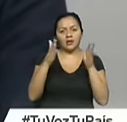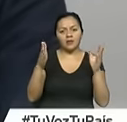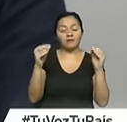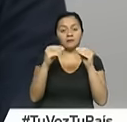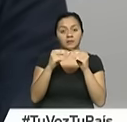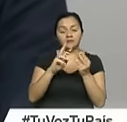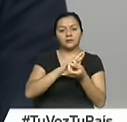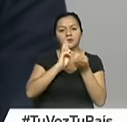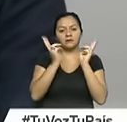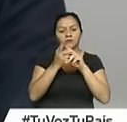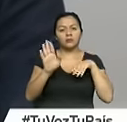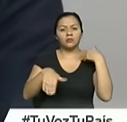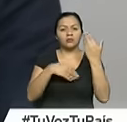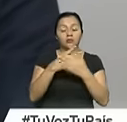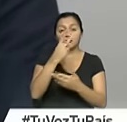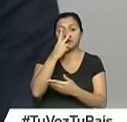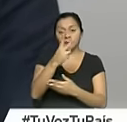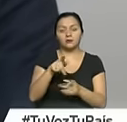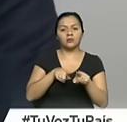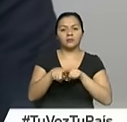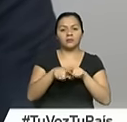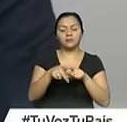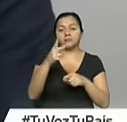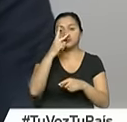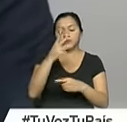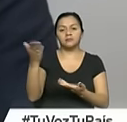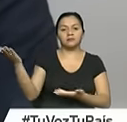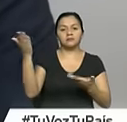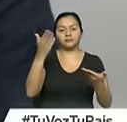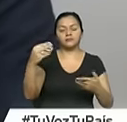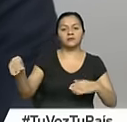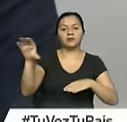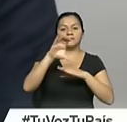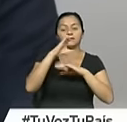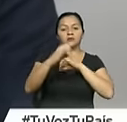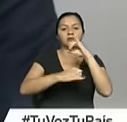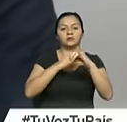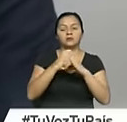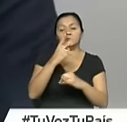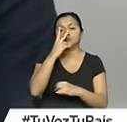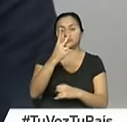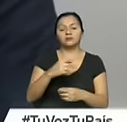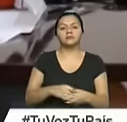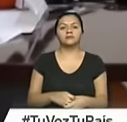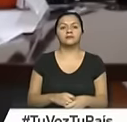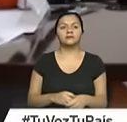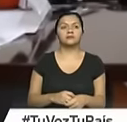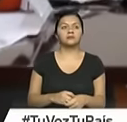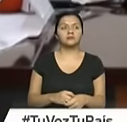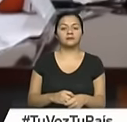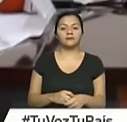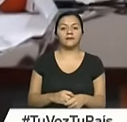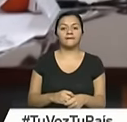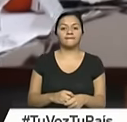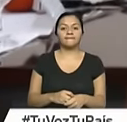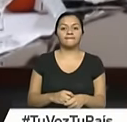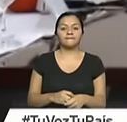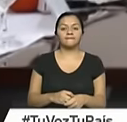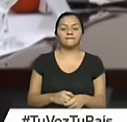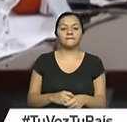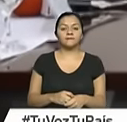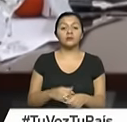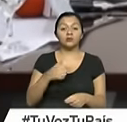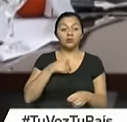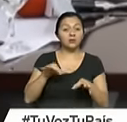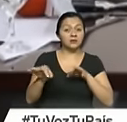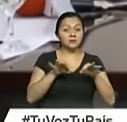de reformas para hacernos un país competitivo, para poder atraer la inversión extranjera en el tema de minería. Además, la cita busca